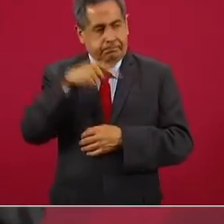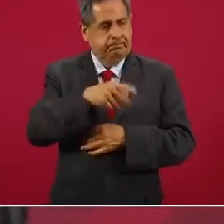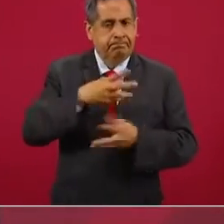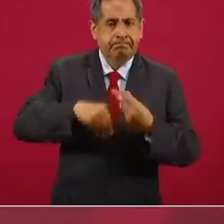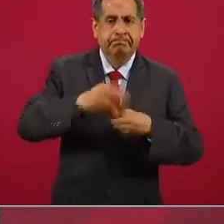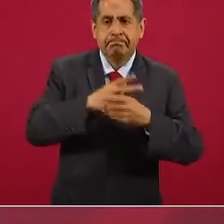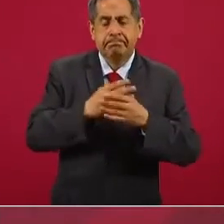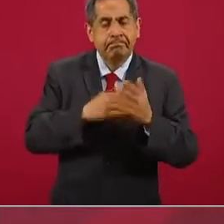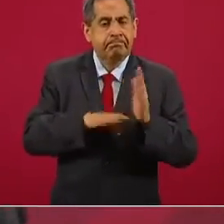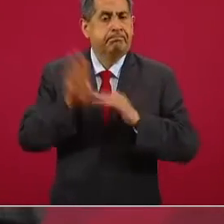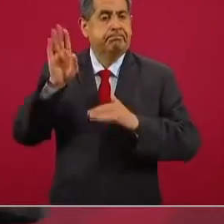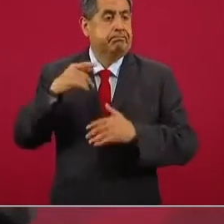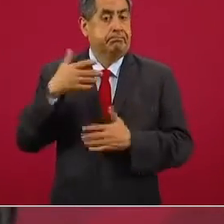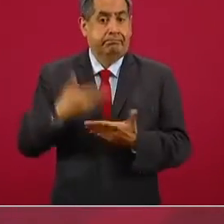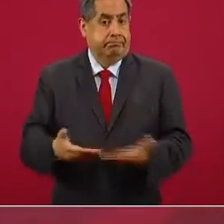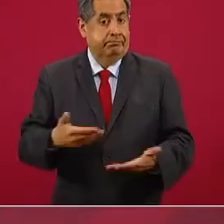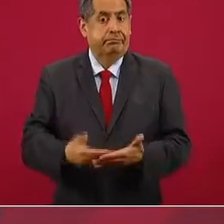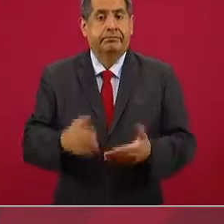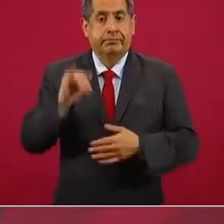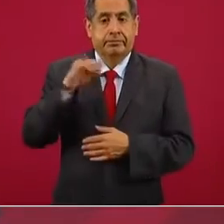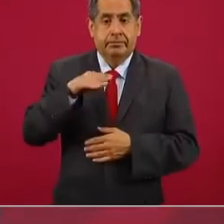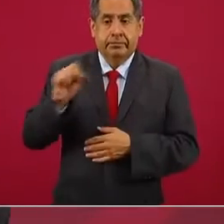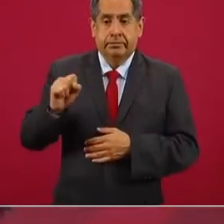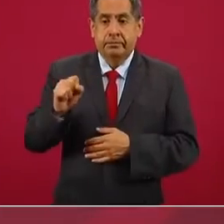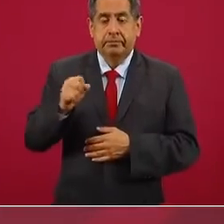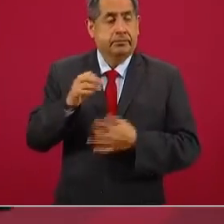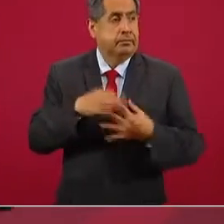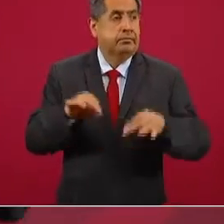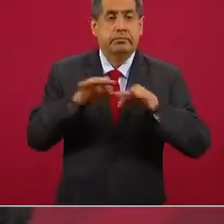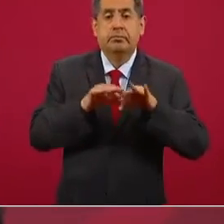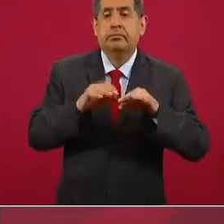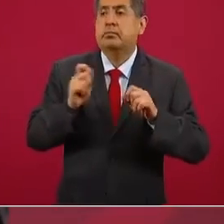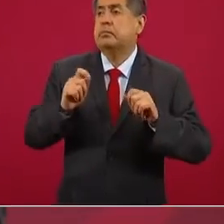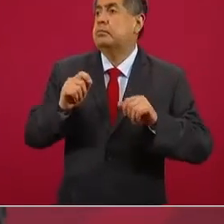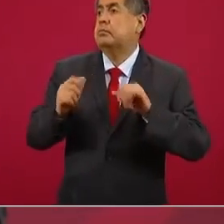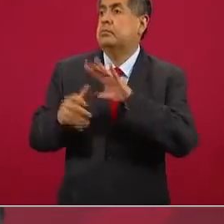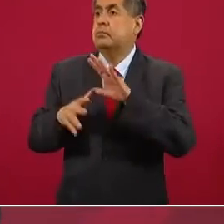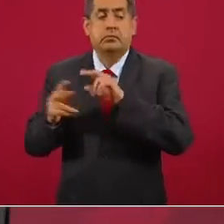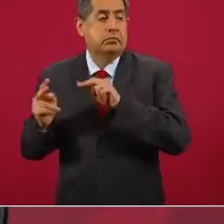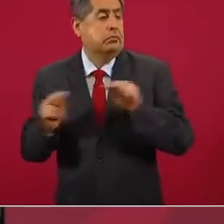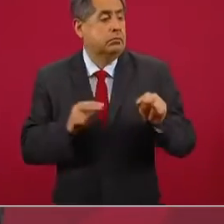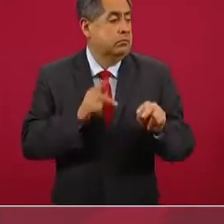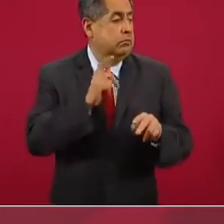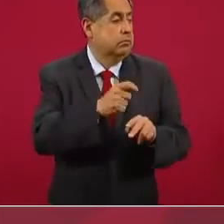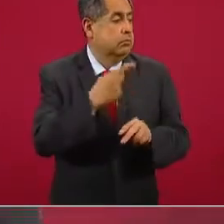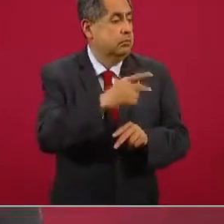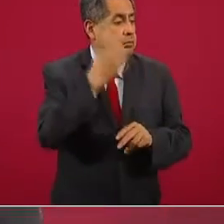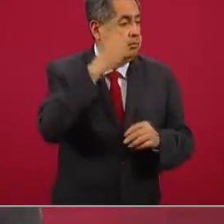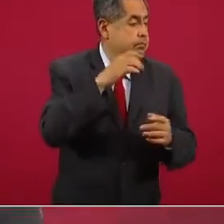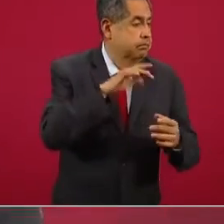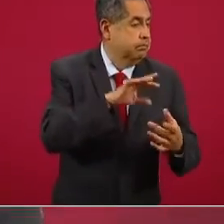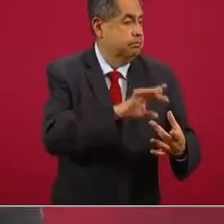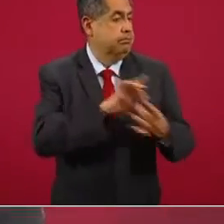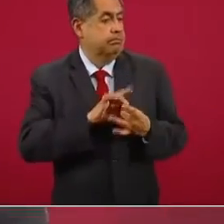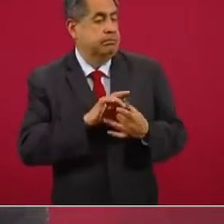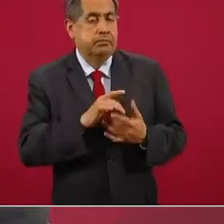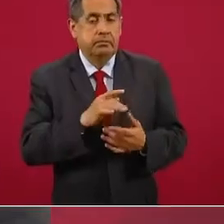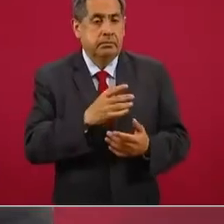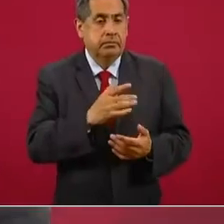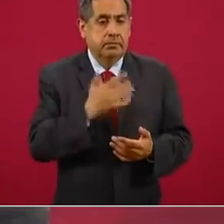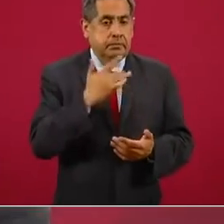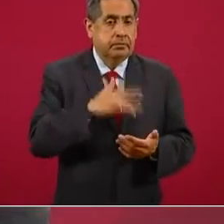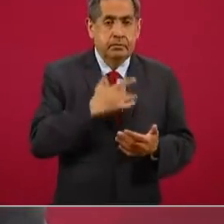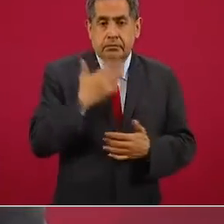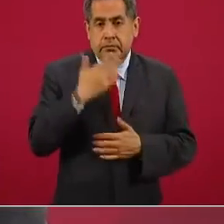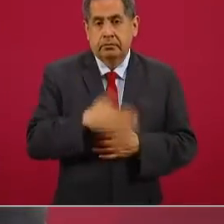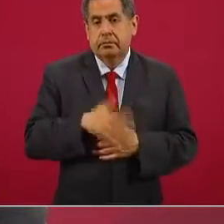decir, el IMSS a partir de ahora es un referente y compartirá la experiencia de este tipo de